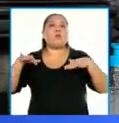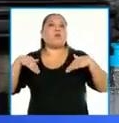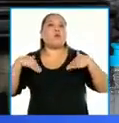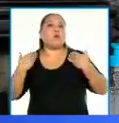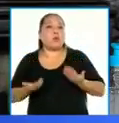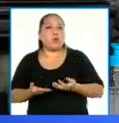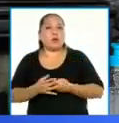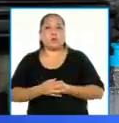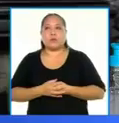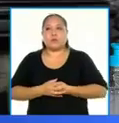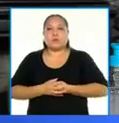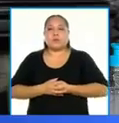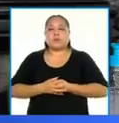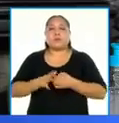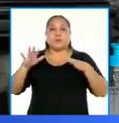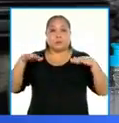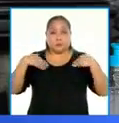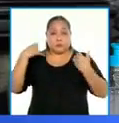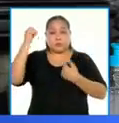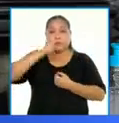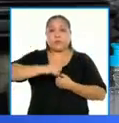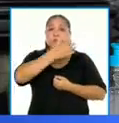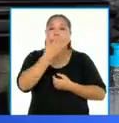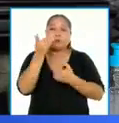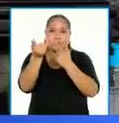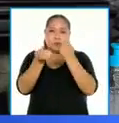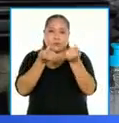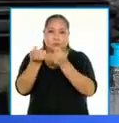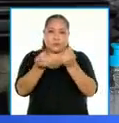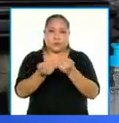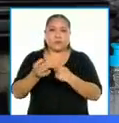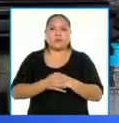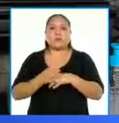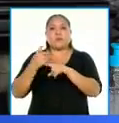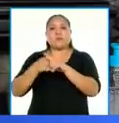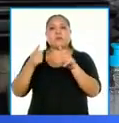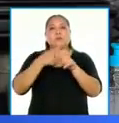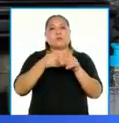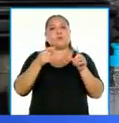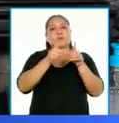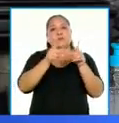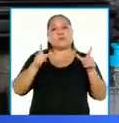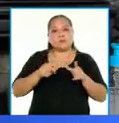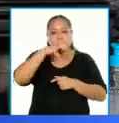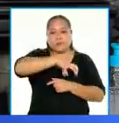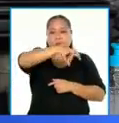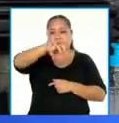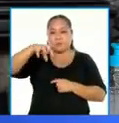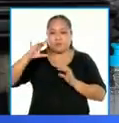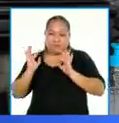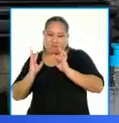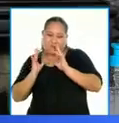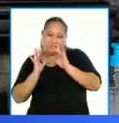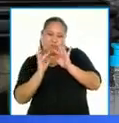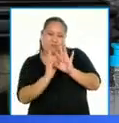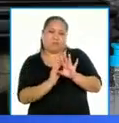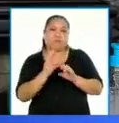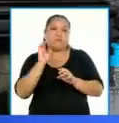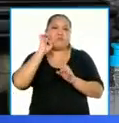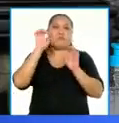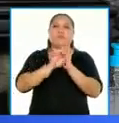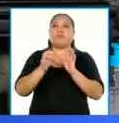podamos tener un mejor control de las áreas donde se producen aglomeraciones. Por